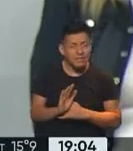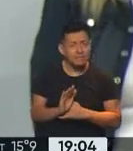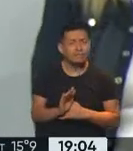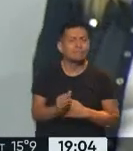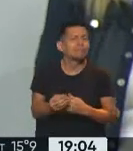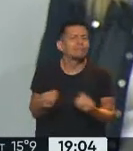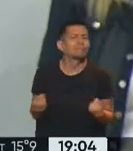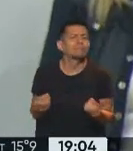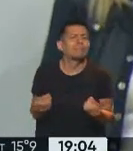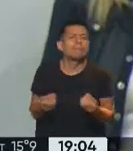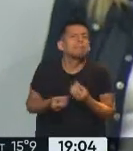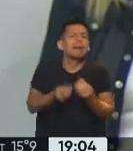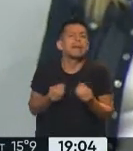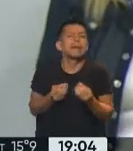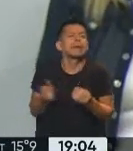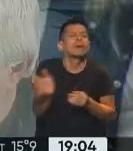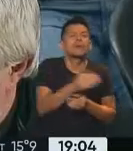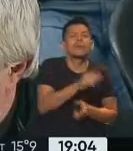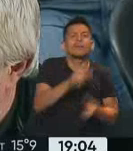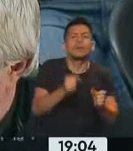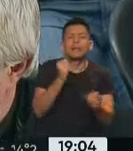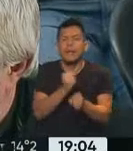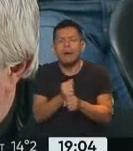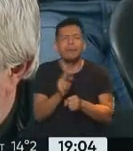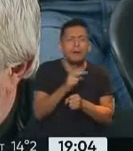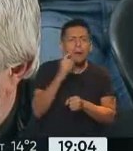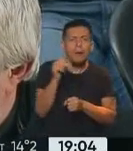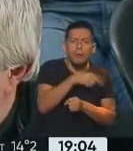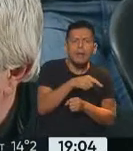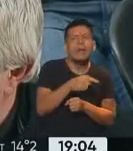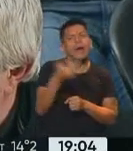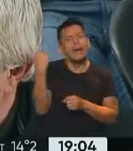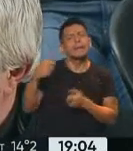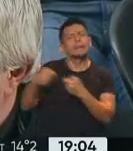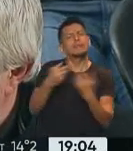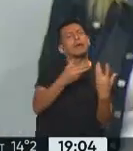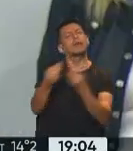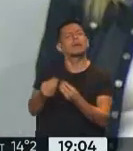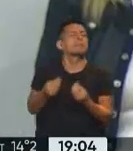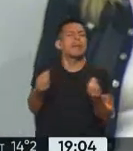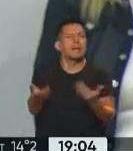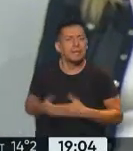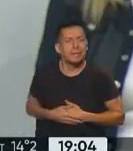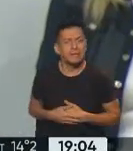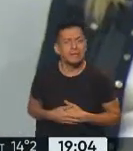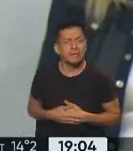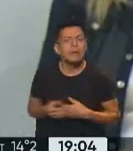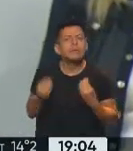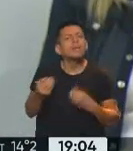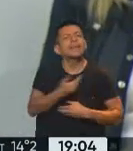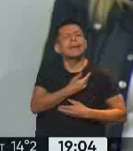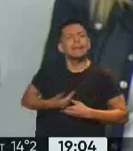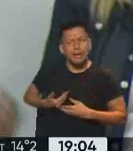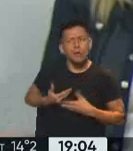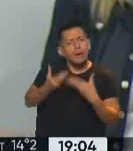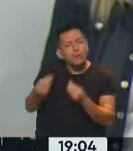¿Y entonces por qué? ¿Y para qué los trabajadores y trabajadoras le dieron esa mano a sus empresas? ¿Y entonces por qué el Estado dijo